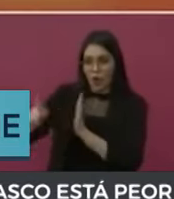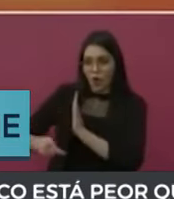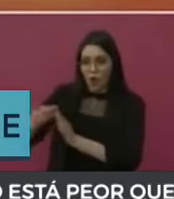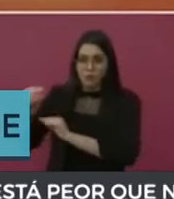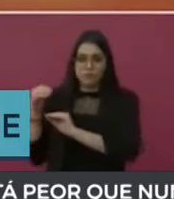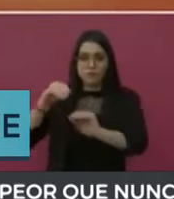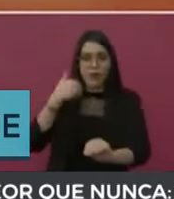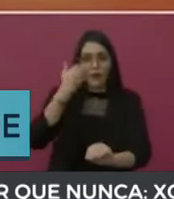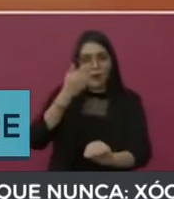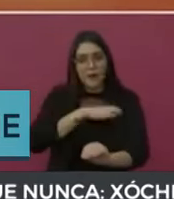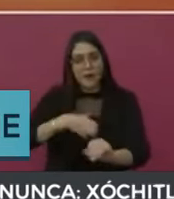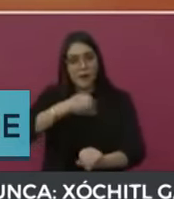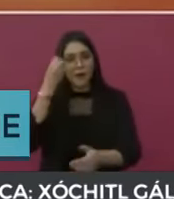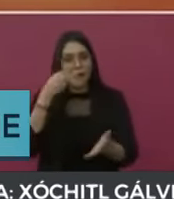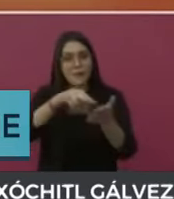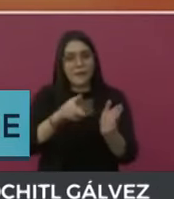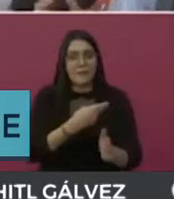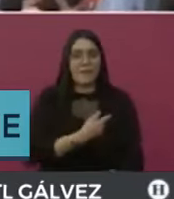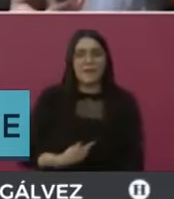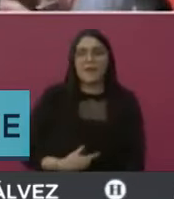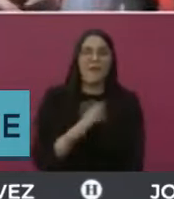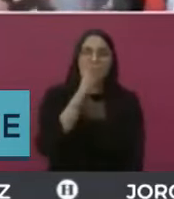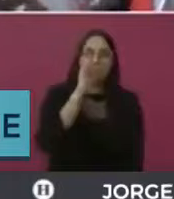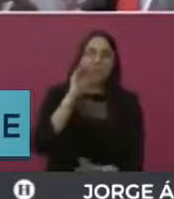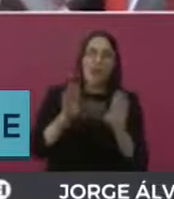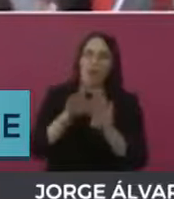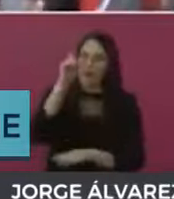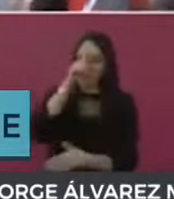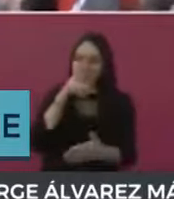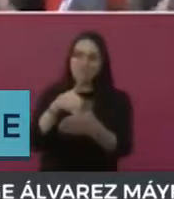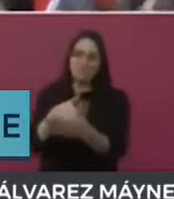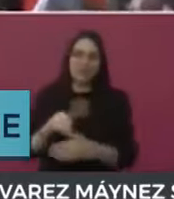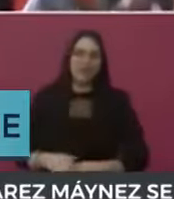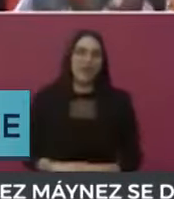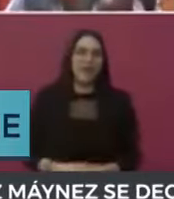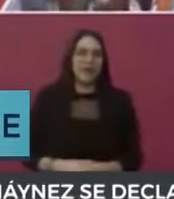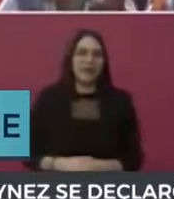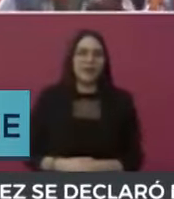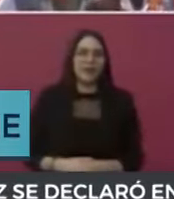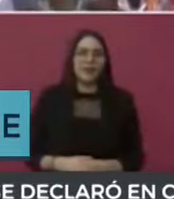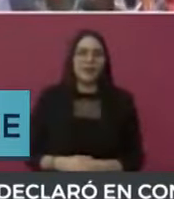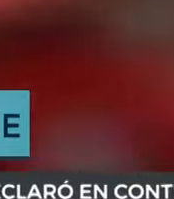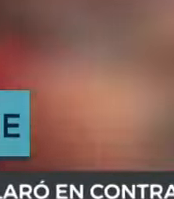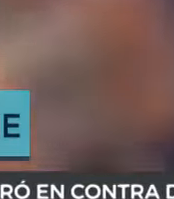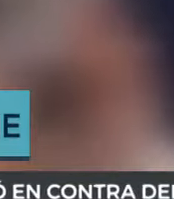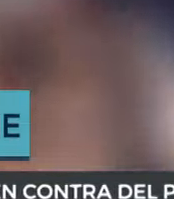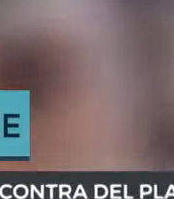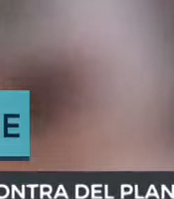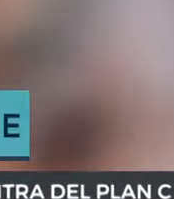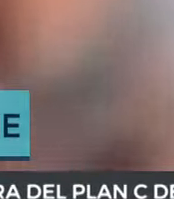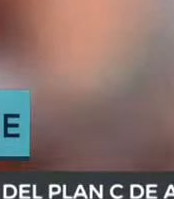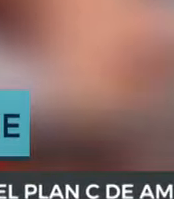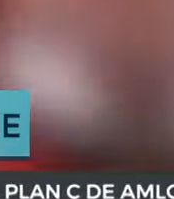al INE en referencia al video en el que se le vio se acuerda usted en un estadio ahí de fútbol en compañía de Samuel García Bueno pues el candidato